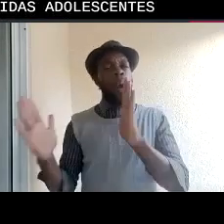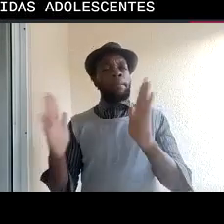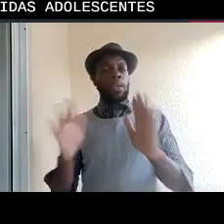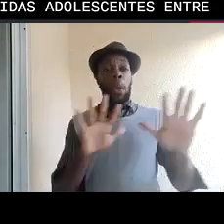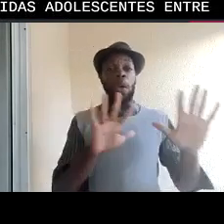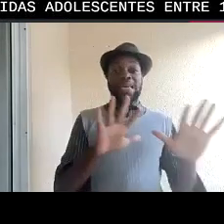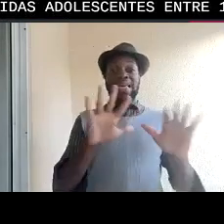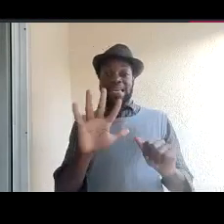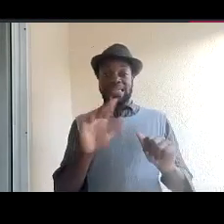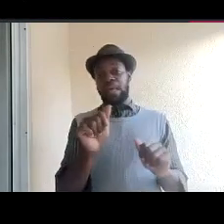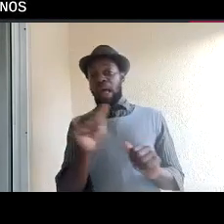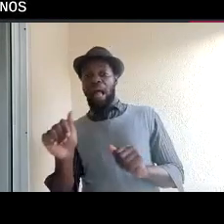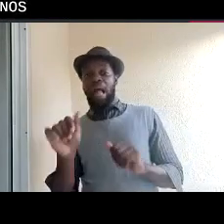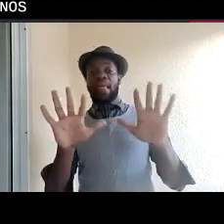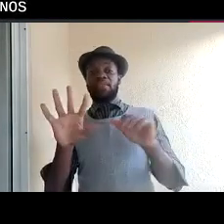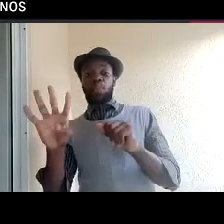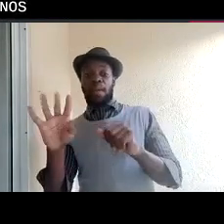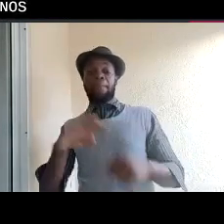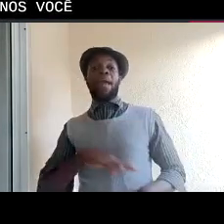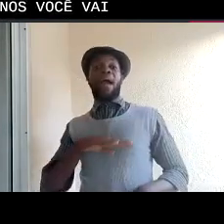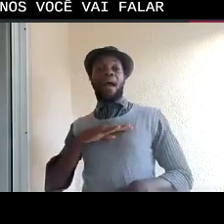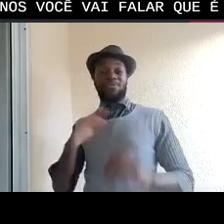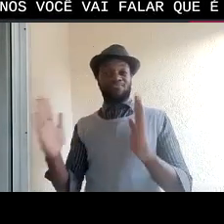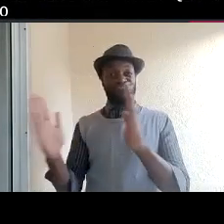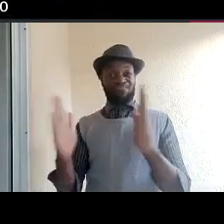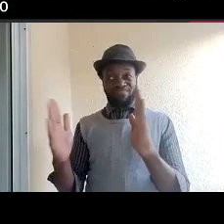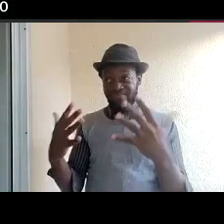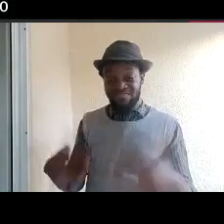años. Valga decir que muchos de estos embarazos,